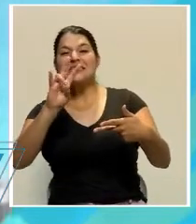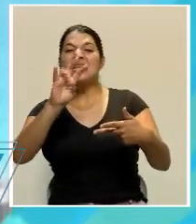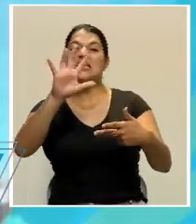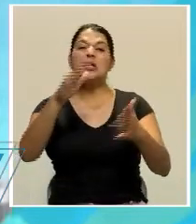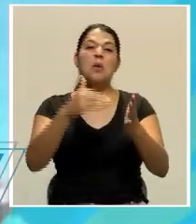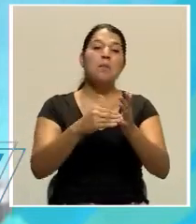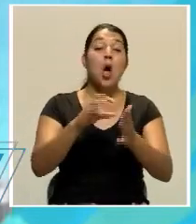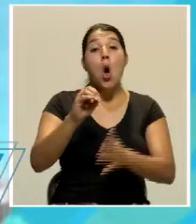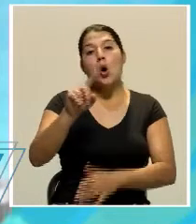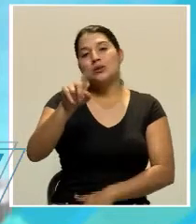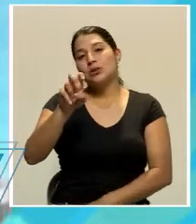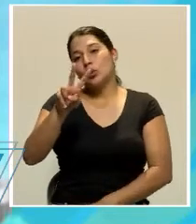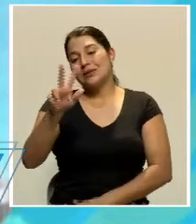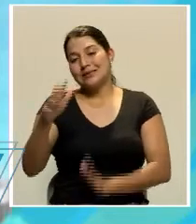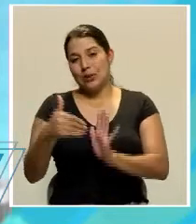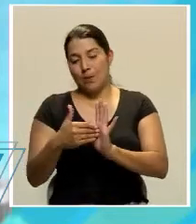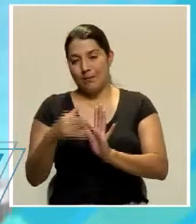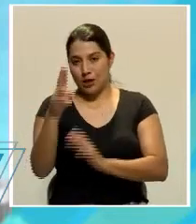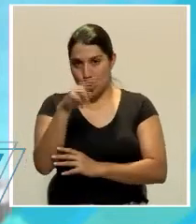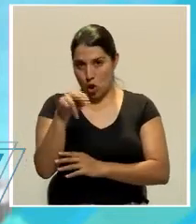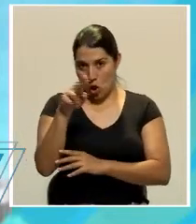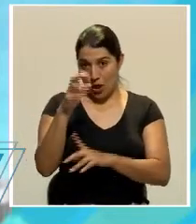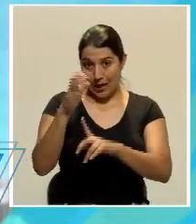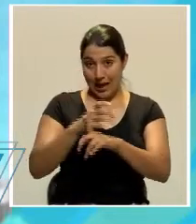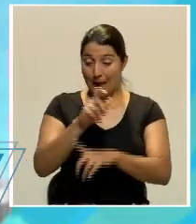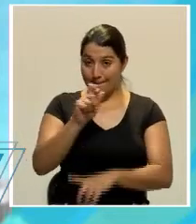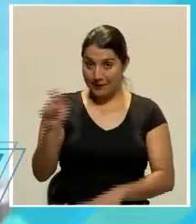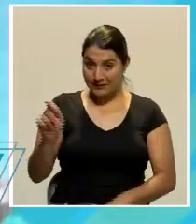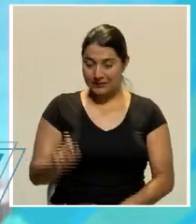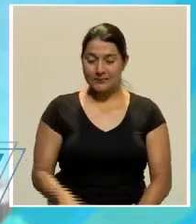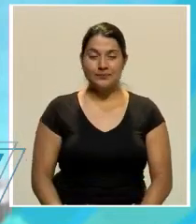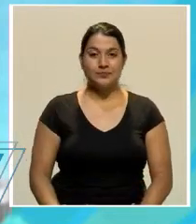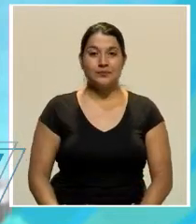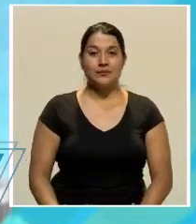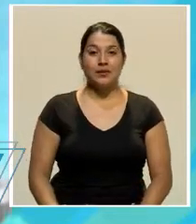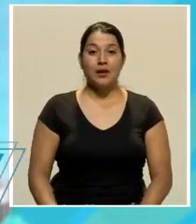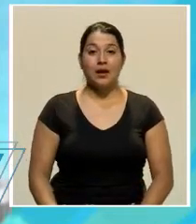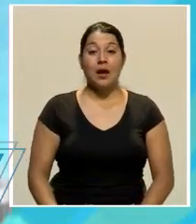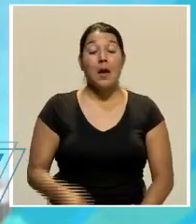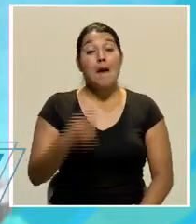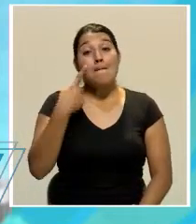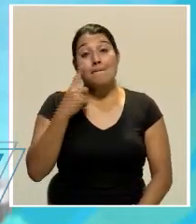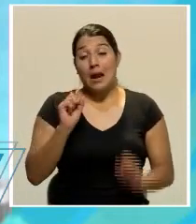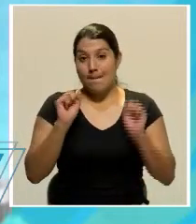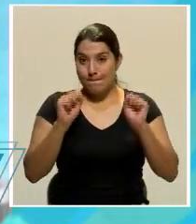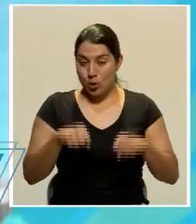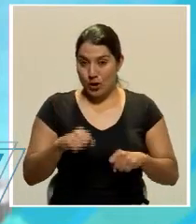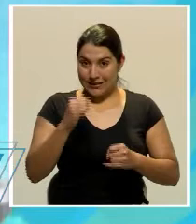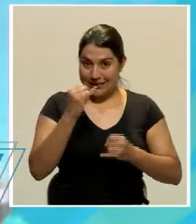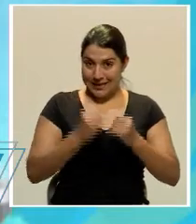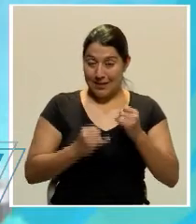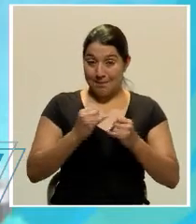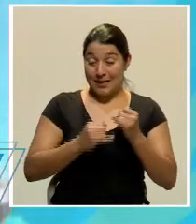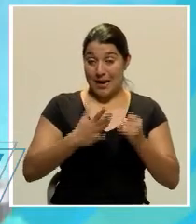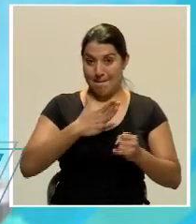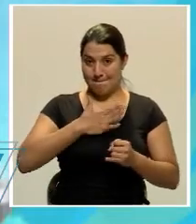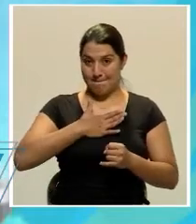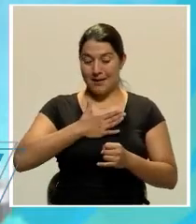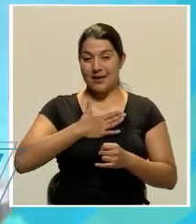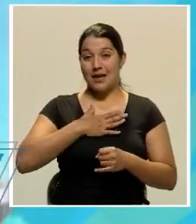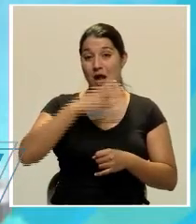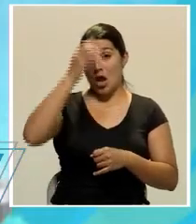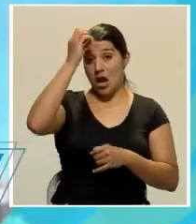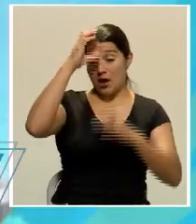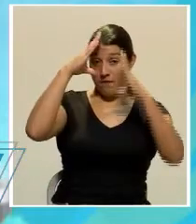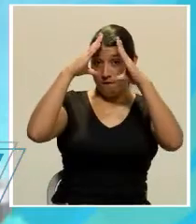o 125.000 colones al mes. Y yo, para cerrar este panorama, digamos,